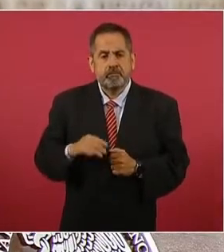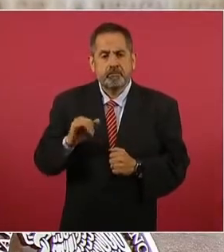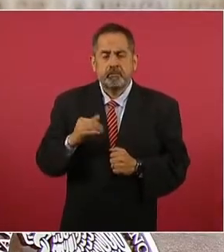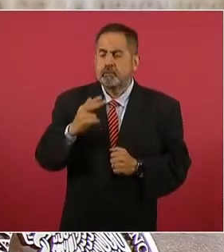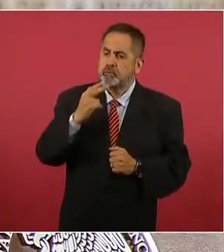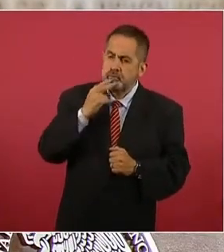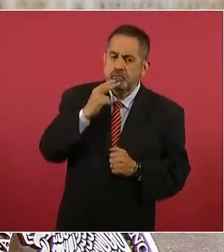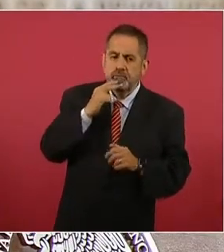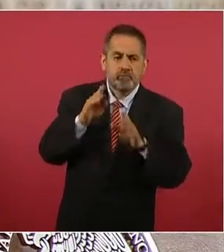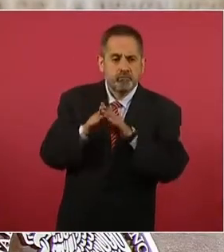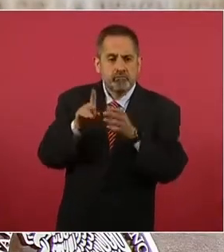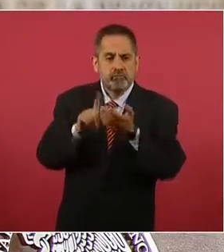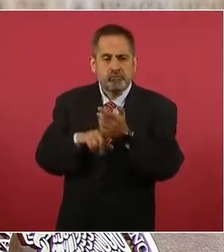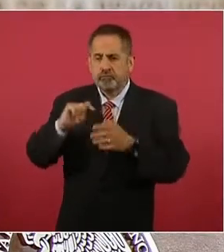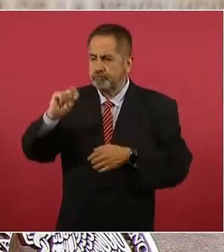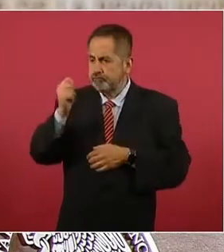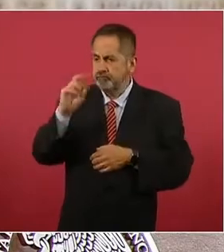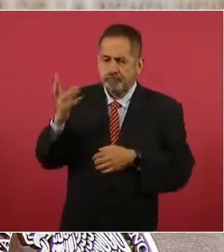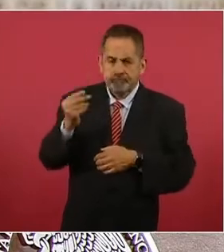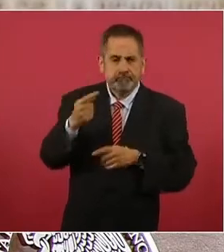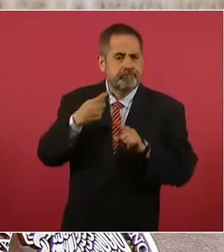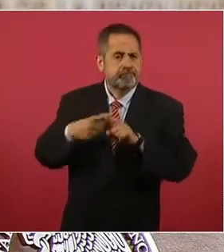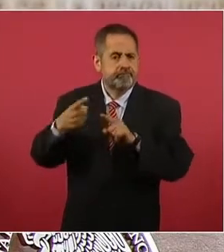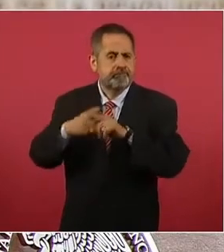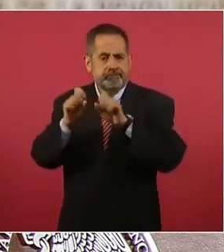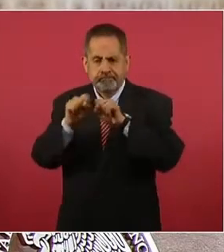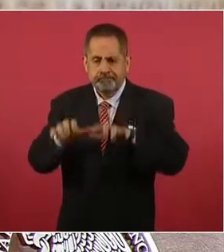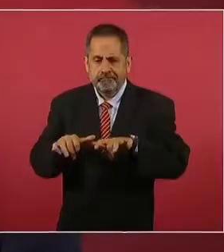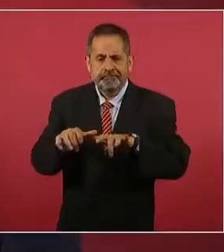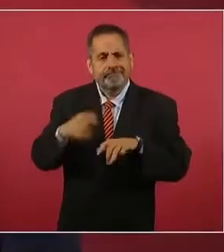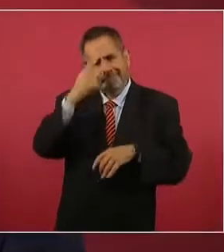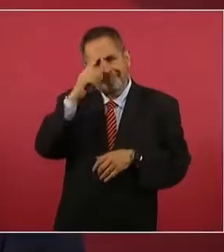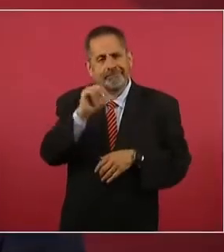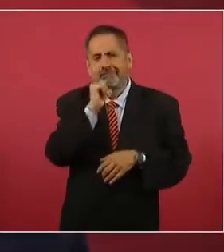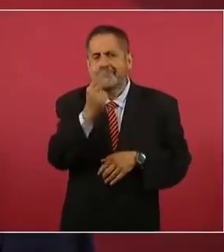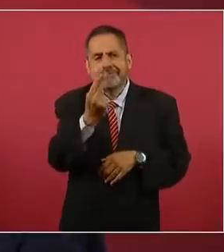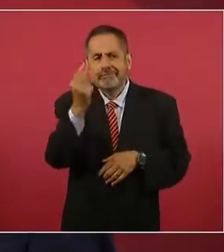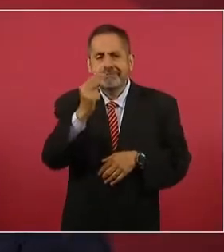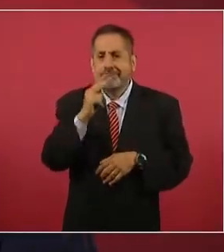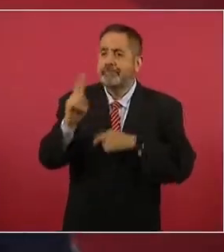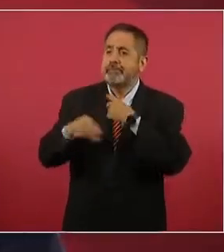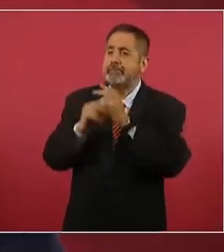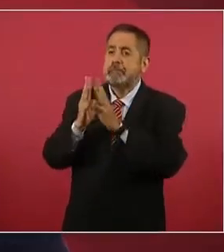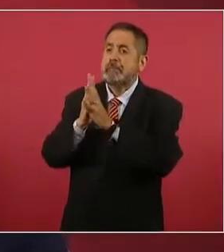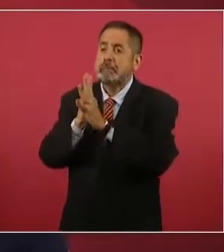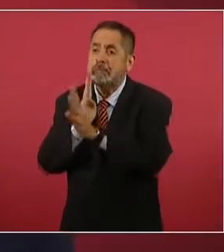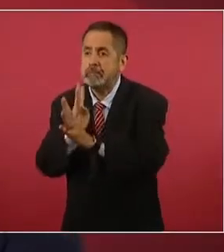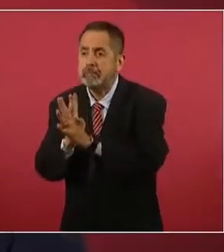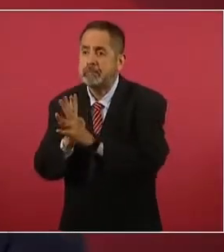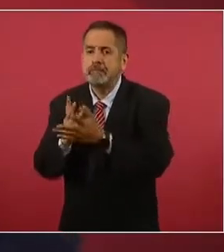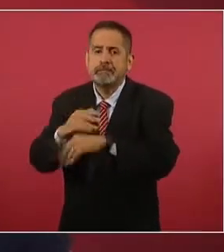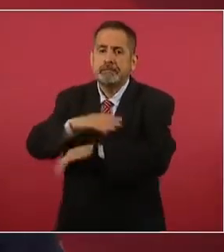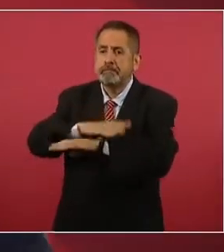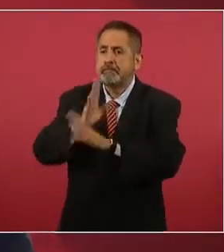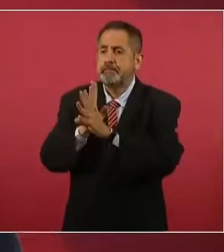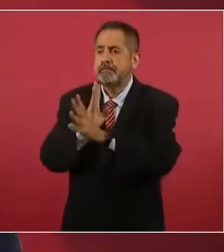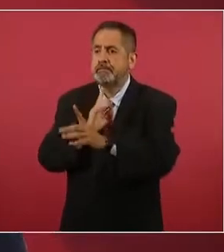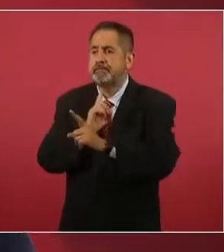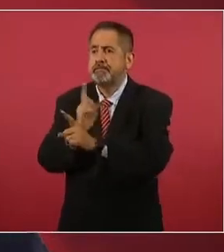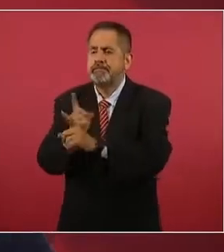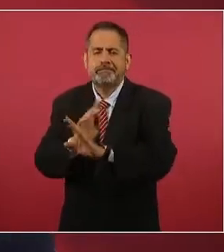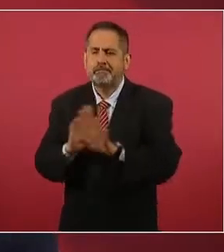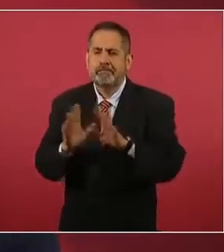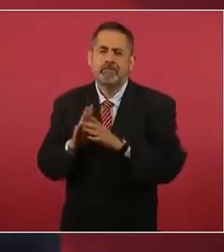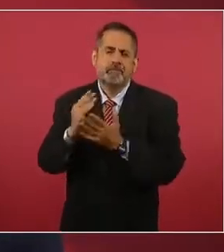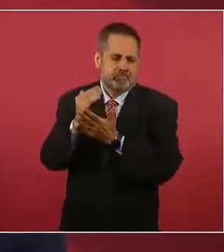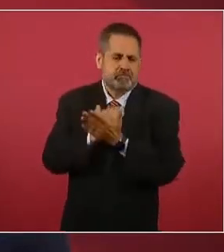uso justamente de la tecnología y de varios sistemas para evitar que tengan que haber trámites en ventanilla o ir disminuyendo